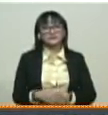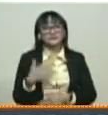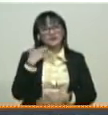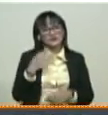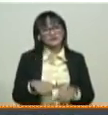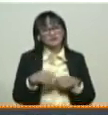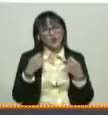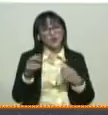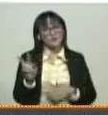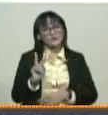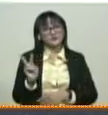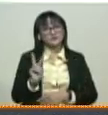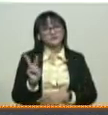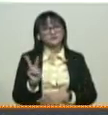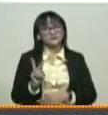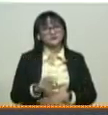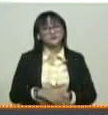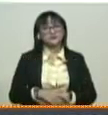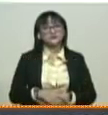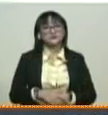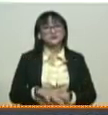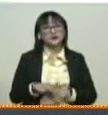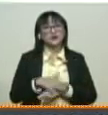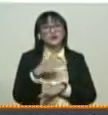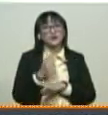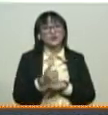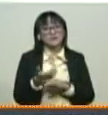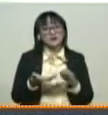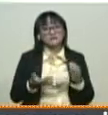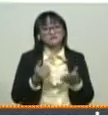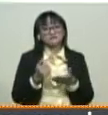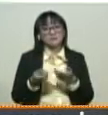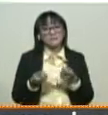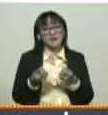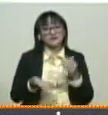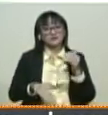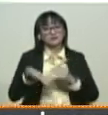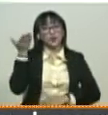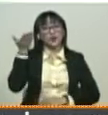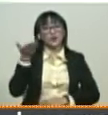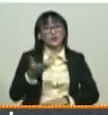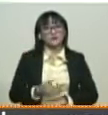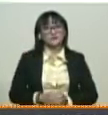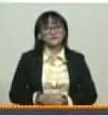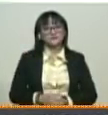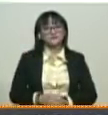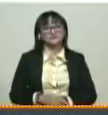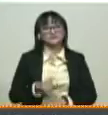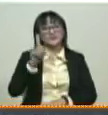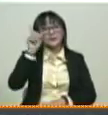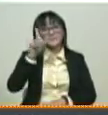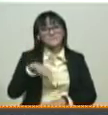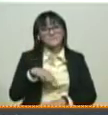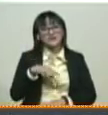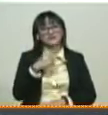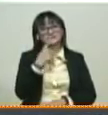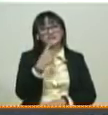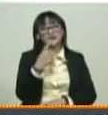a Venezuela, producto de ese sobreprecio, de